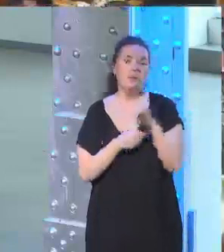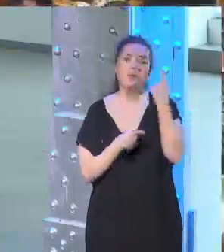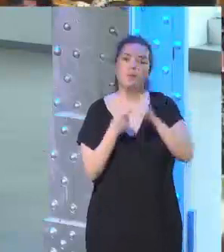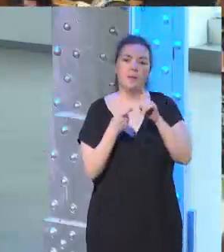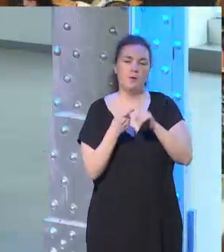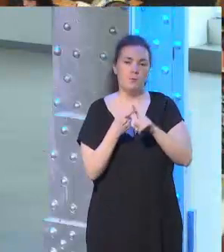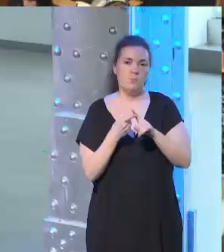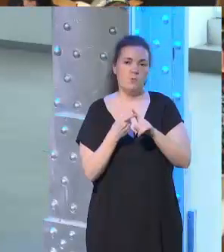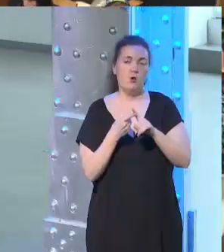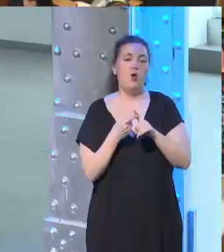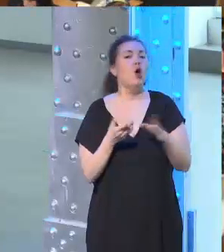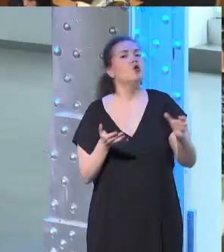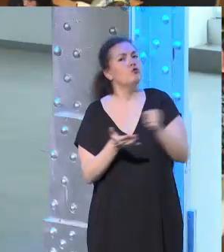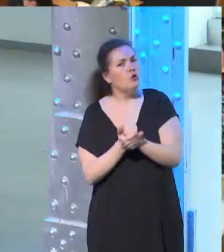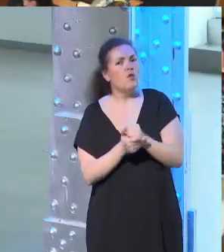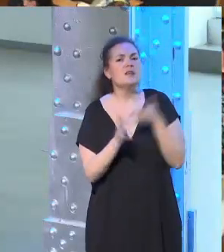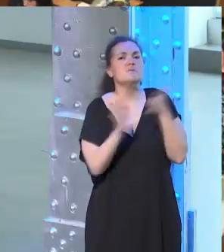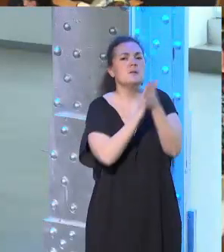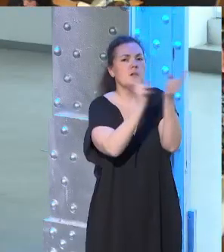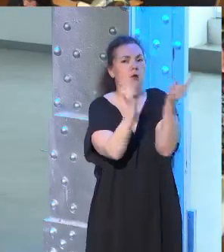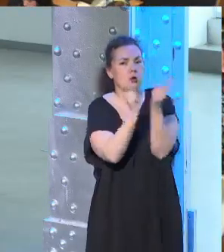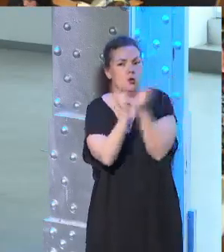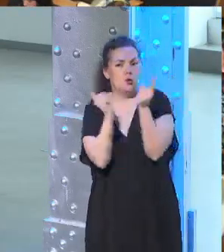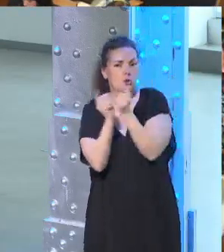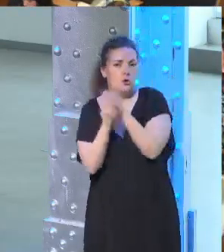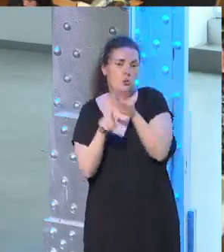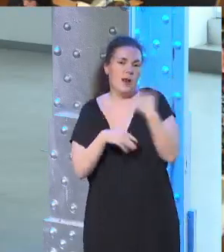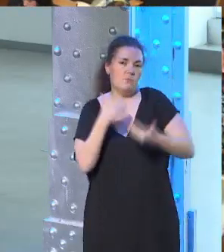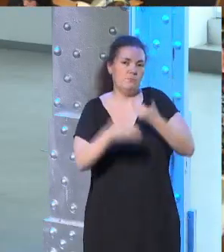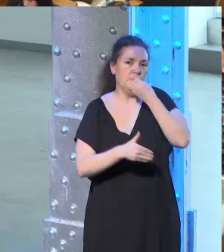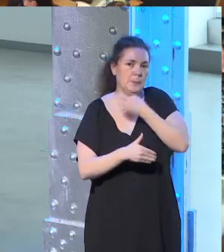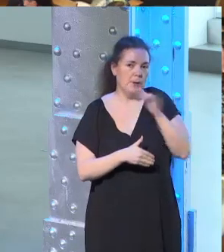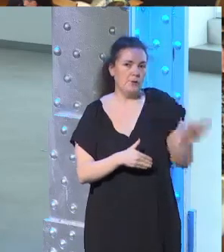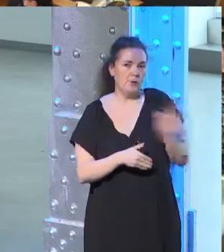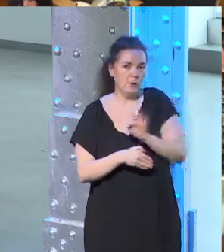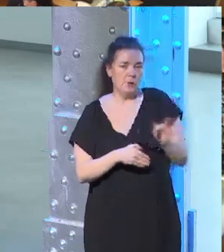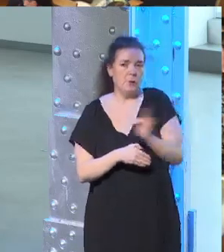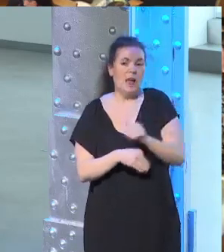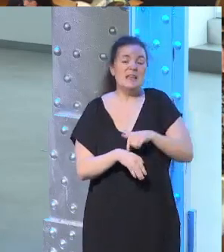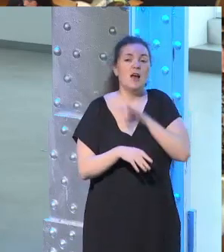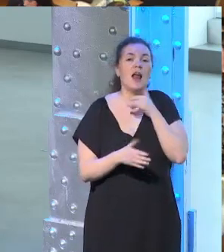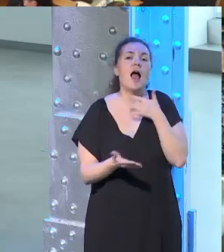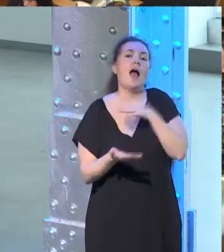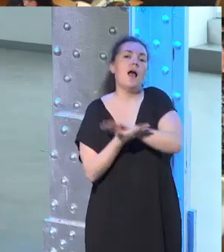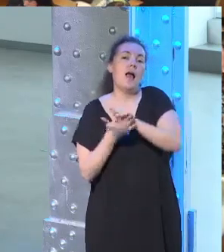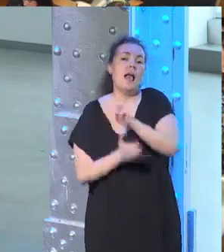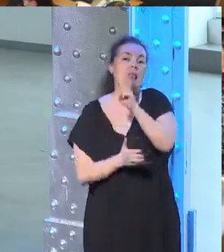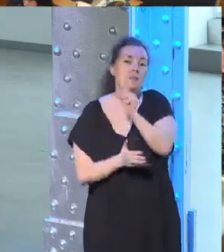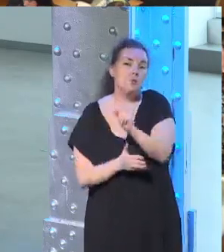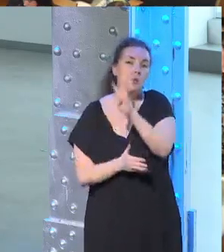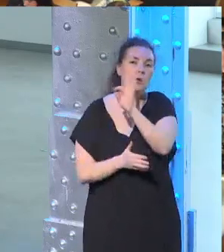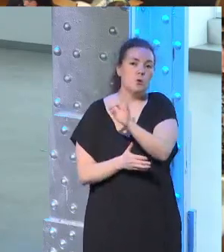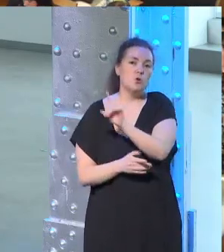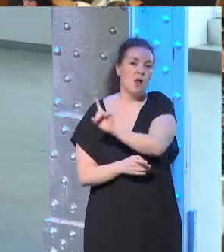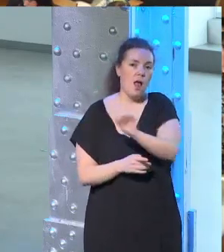intervención, todas relativamente breves para que esto tenga ritmo, pero esta que pueda tener 3-4 minutos por parte de cada